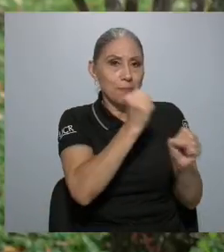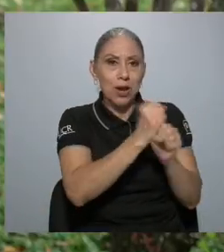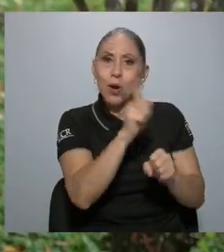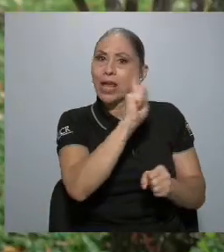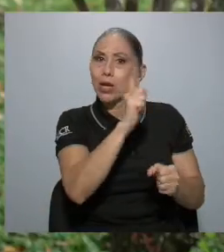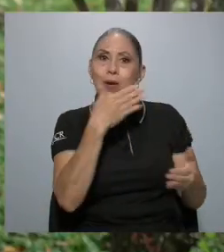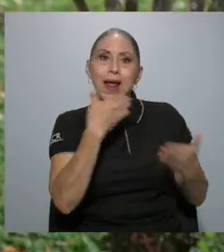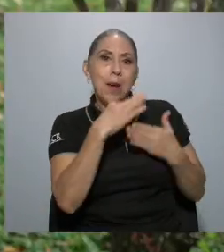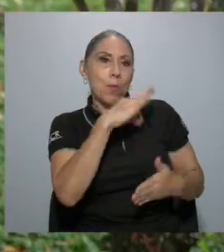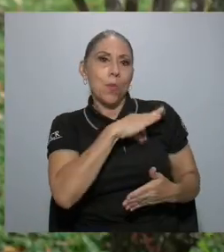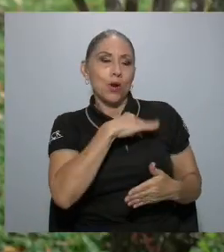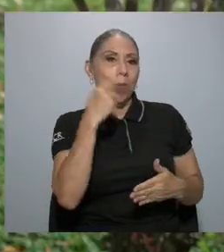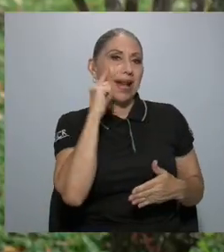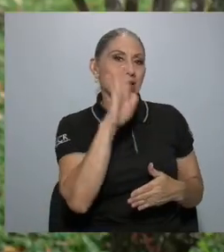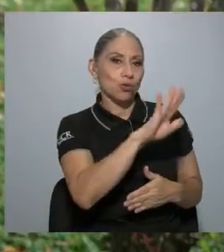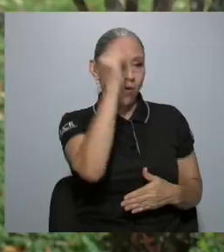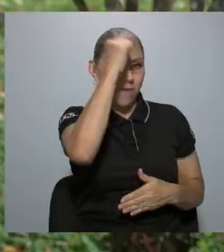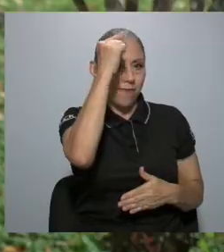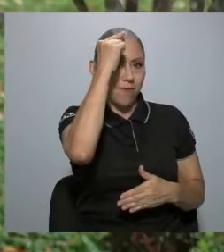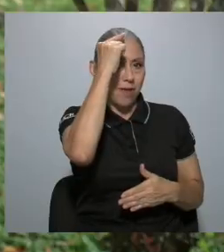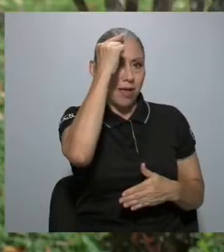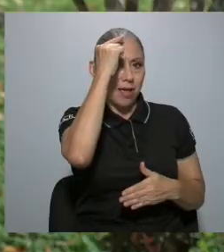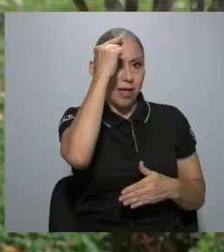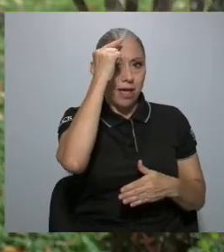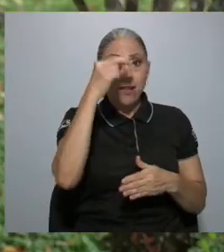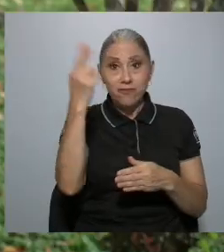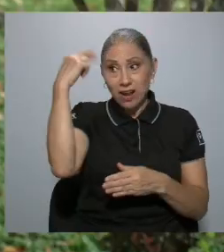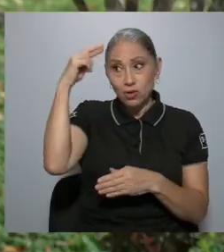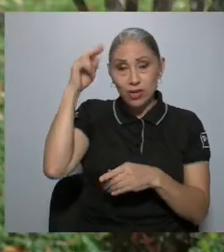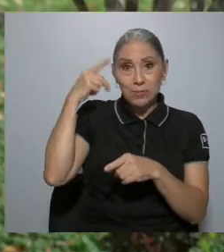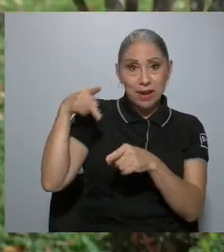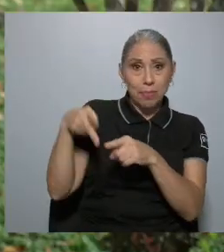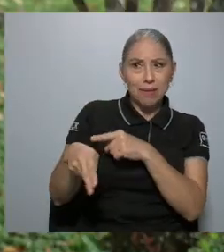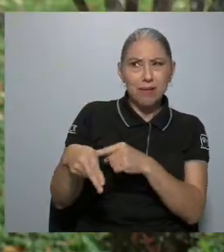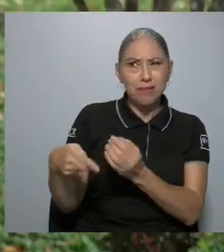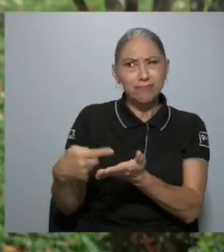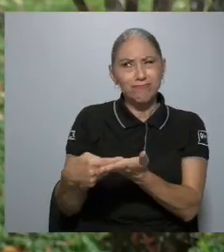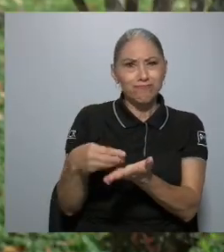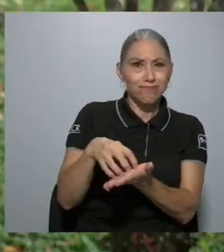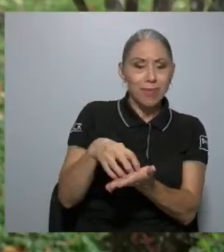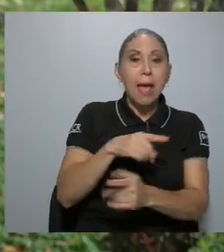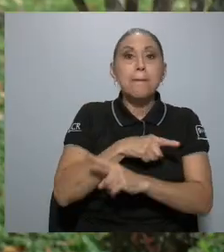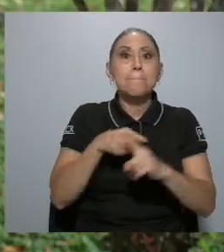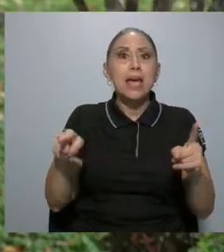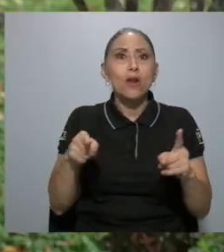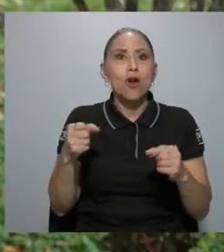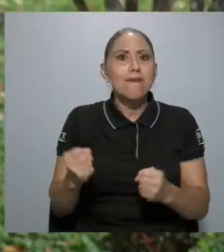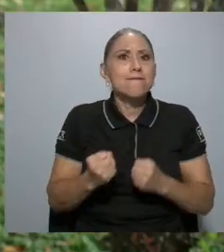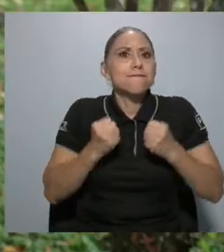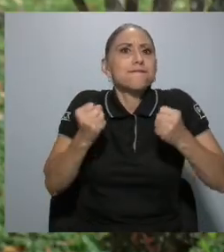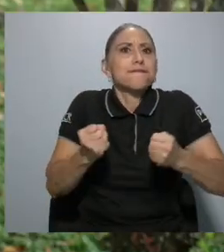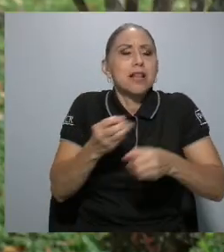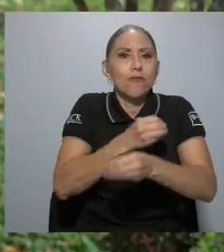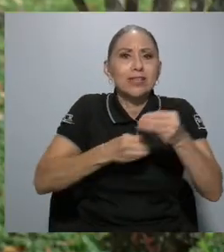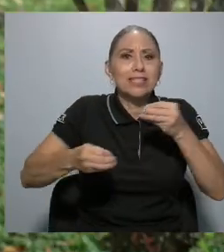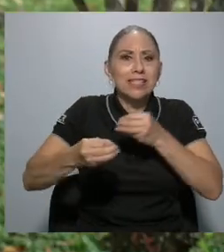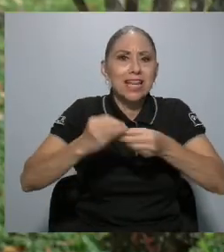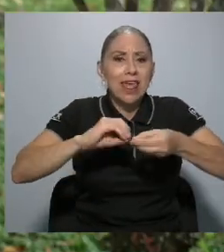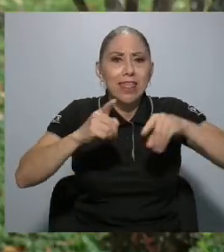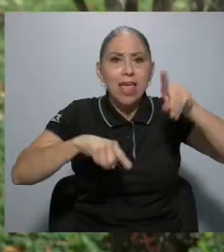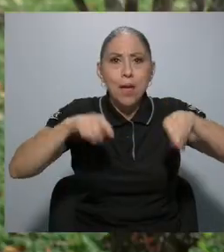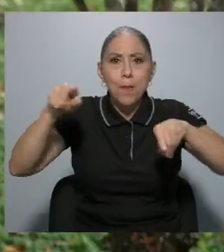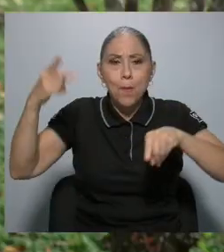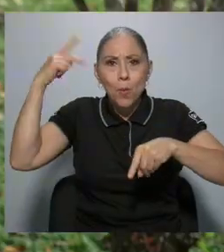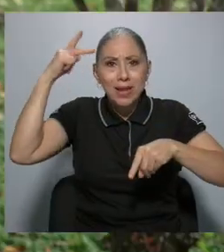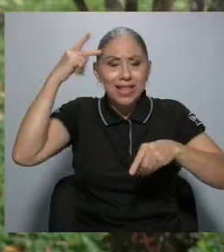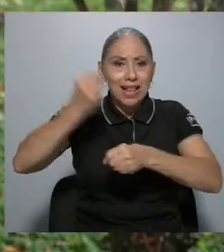empleo desfavorable a su administración. Las razones del despido se debatieron, pero la imparcialidad de la Oficina de Estadísticas Laborales